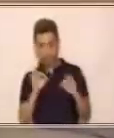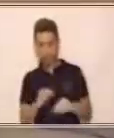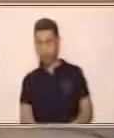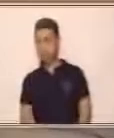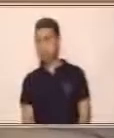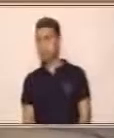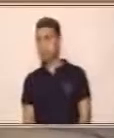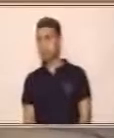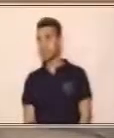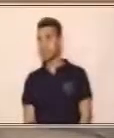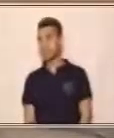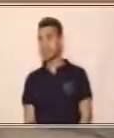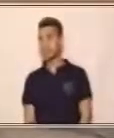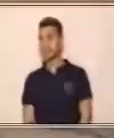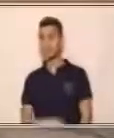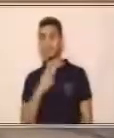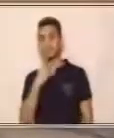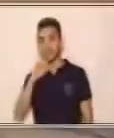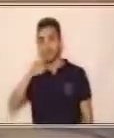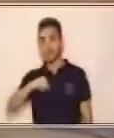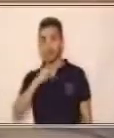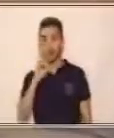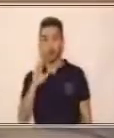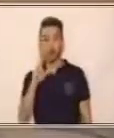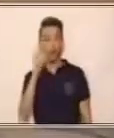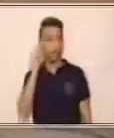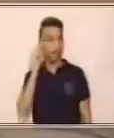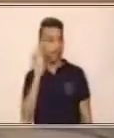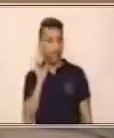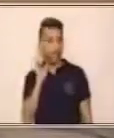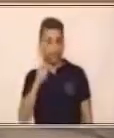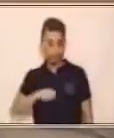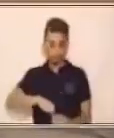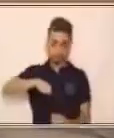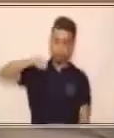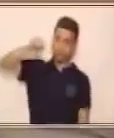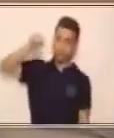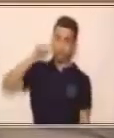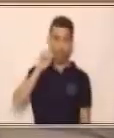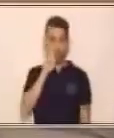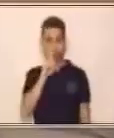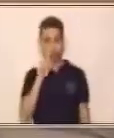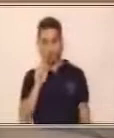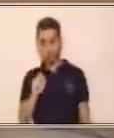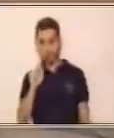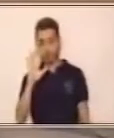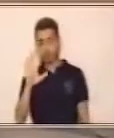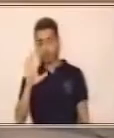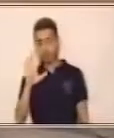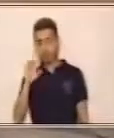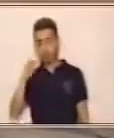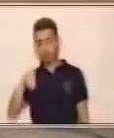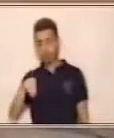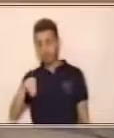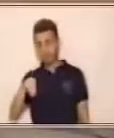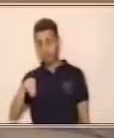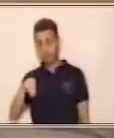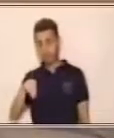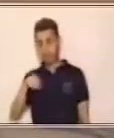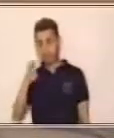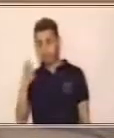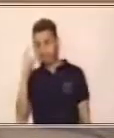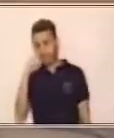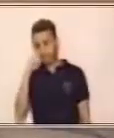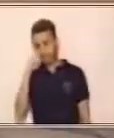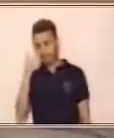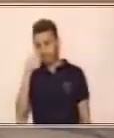bien, caso especial. Jorge mide 1.5 metros de estatura y la estatura de su